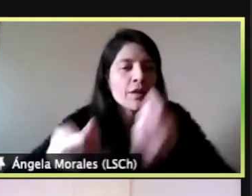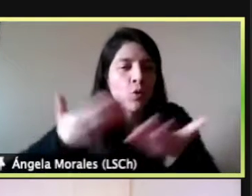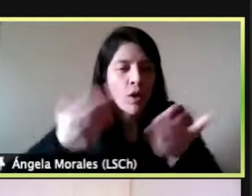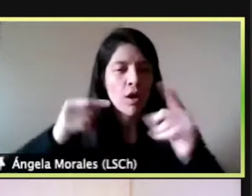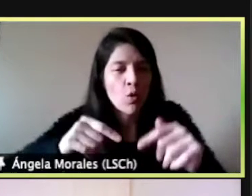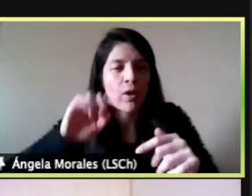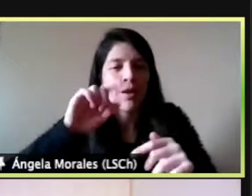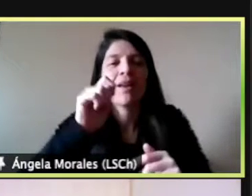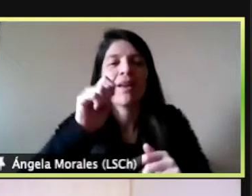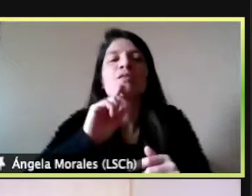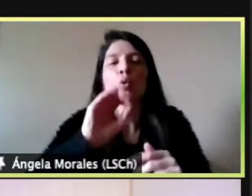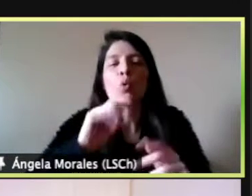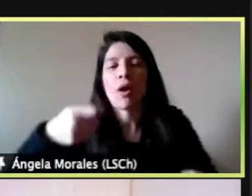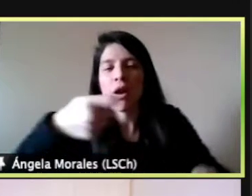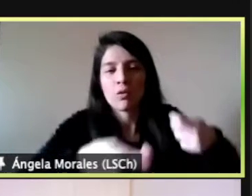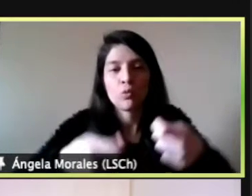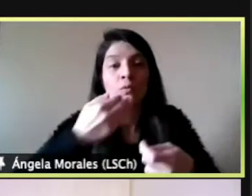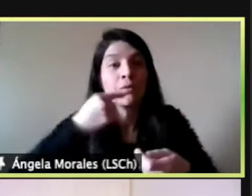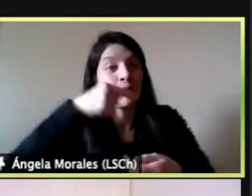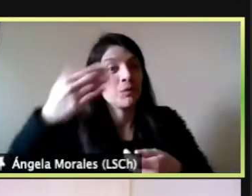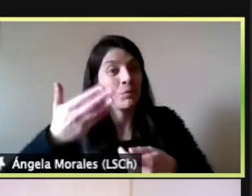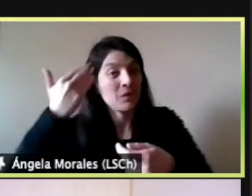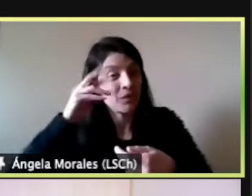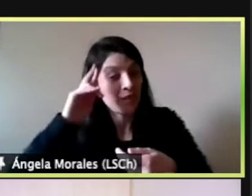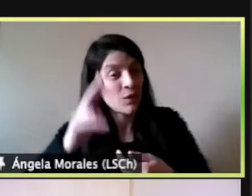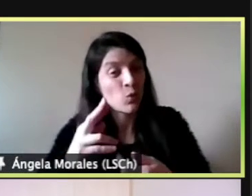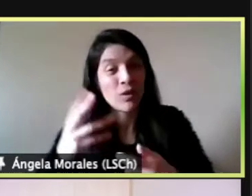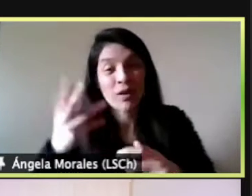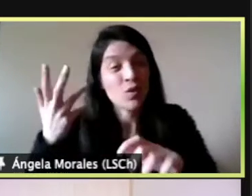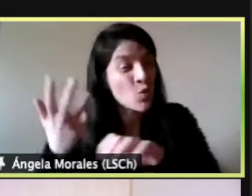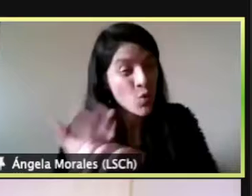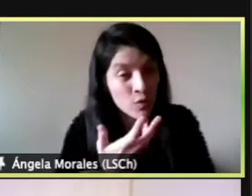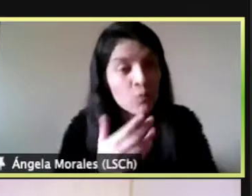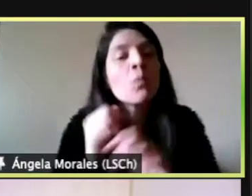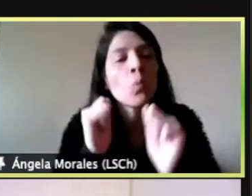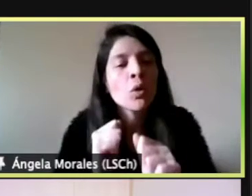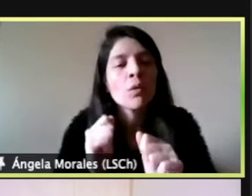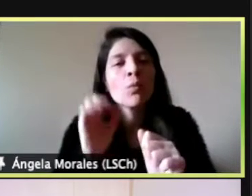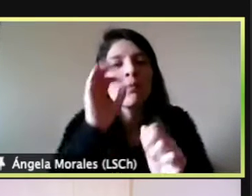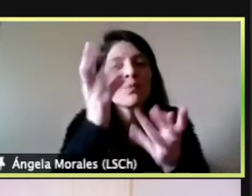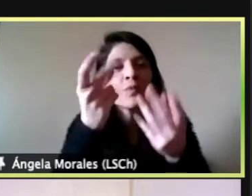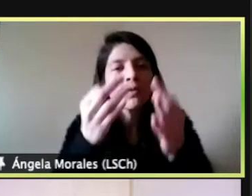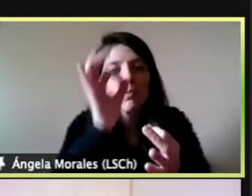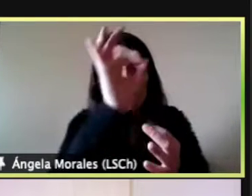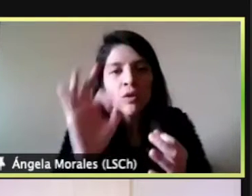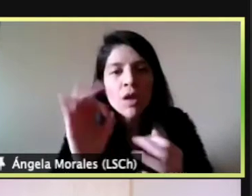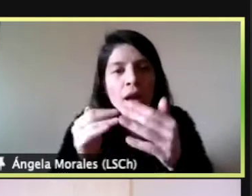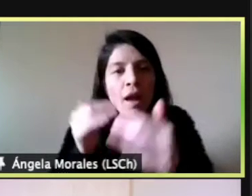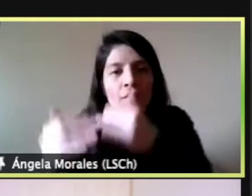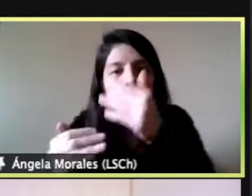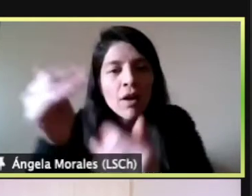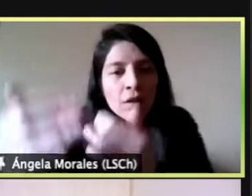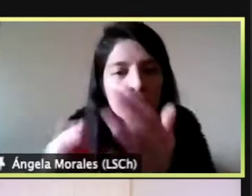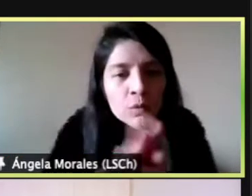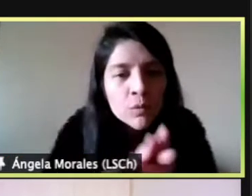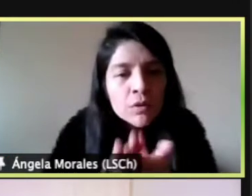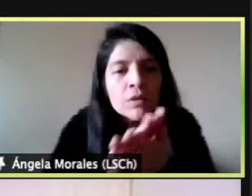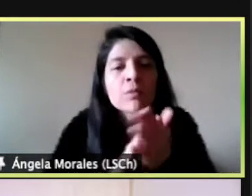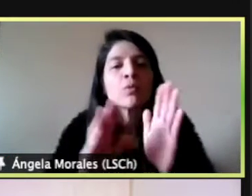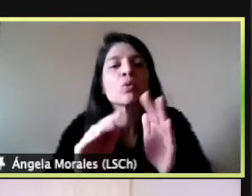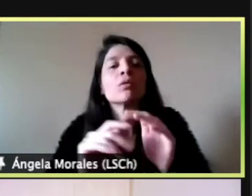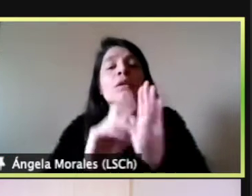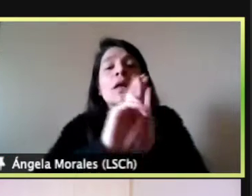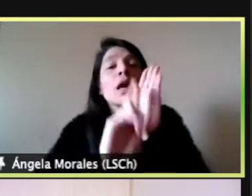resultado es que nosotros podemos calcular el porcentaje de avance. Aquí yo calculé el porcentaje de avance con una regla de 3 simple, o sea, no es nada